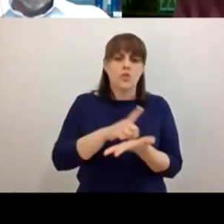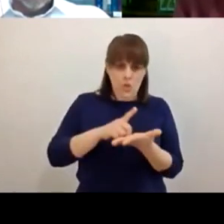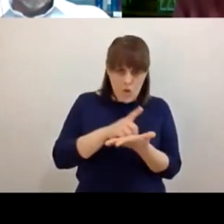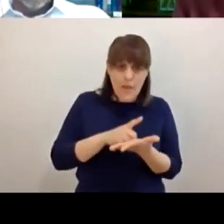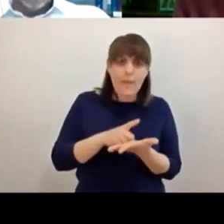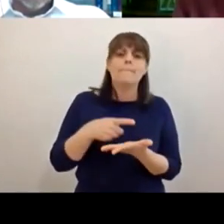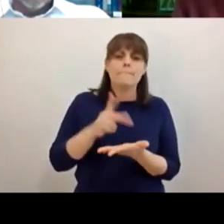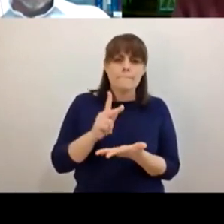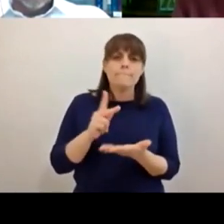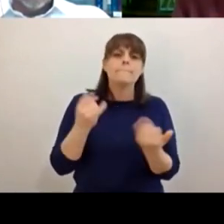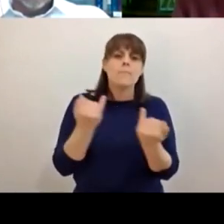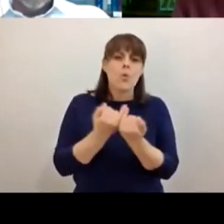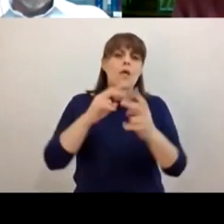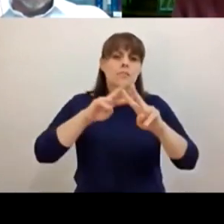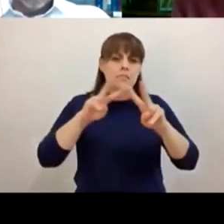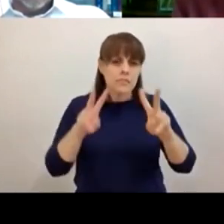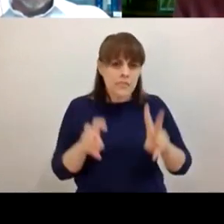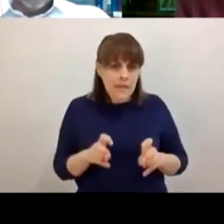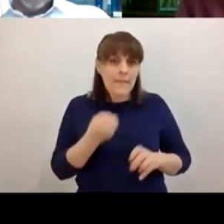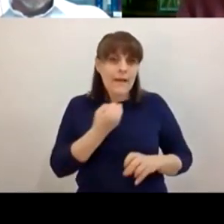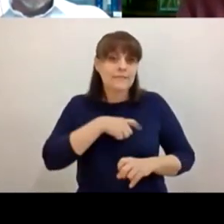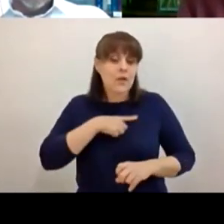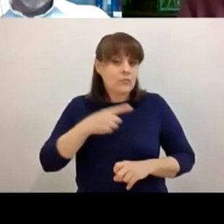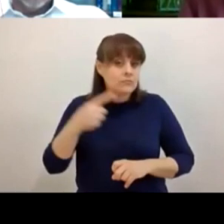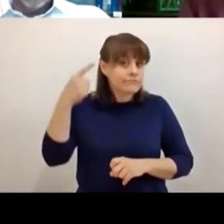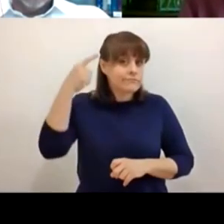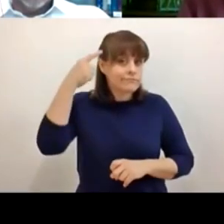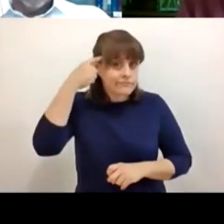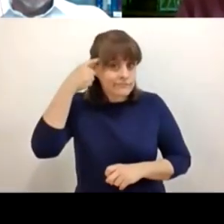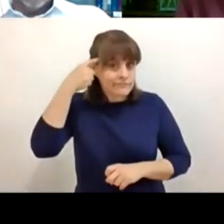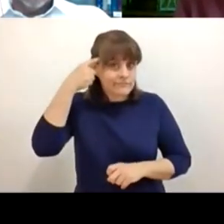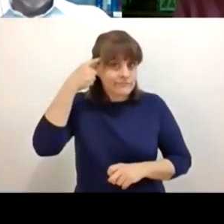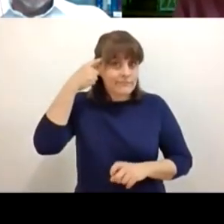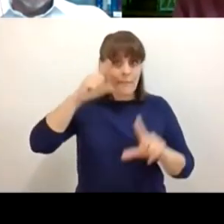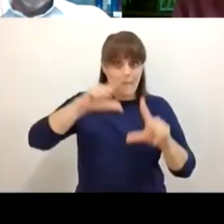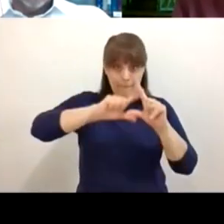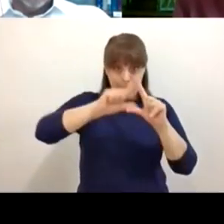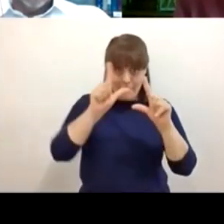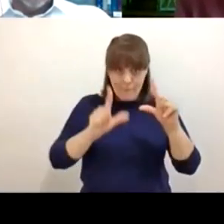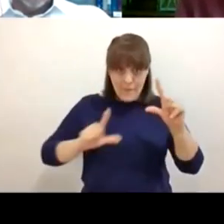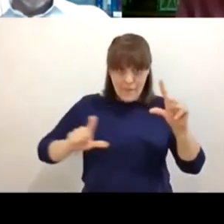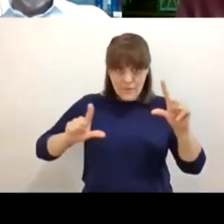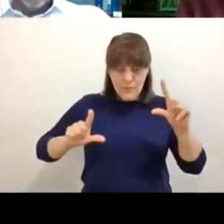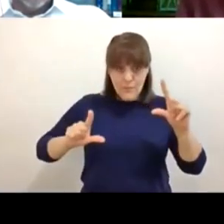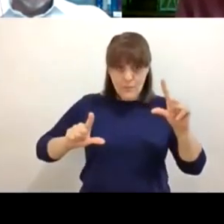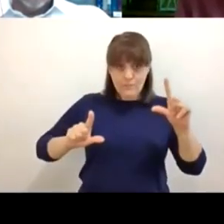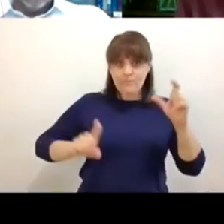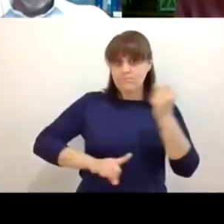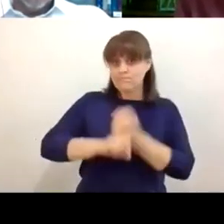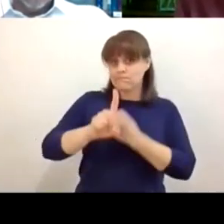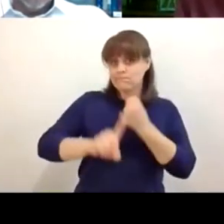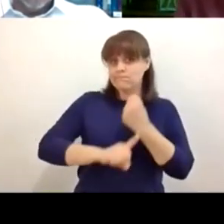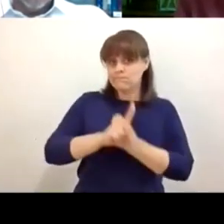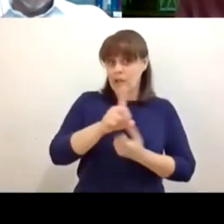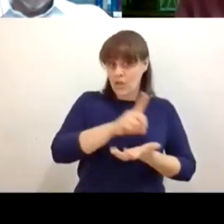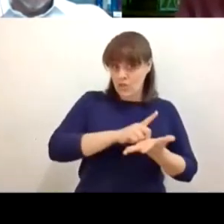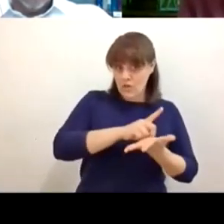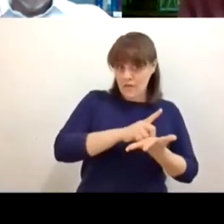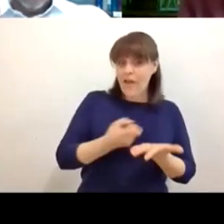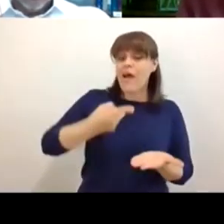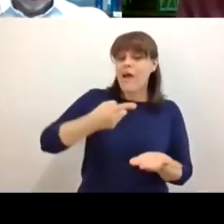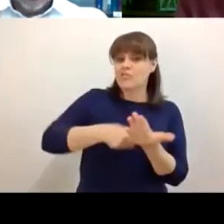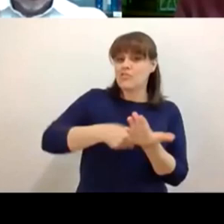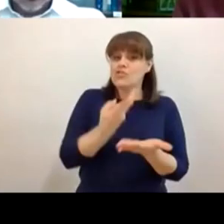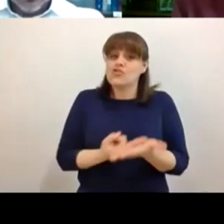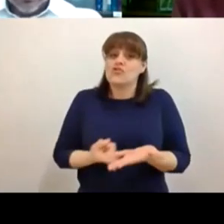y también atiendan problemas de salud mental, que en México a la par del problema que tenemos consumo de sustancias, tenemos